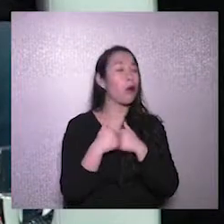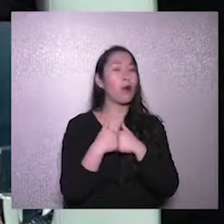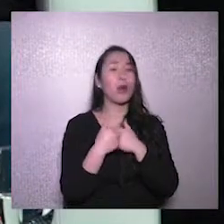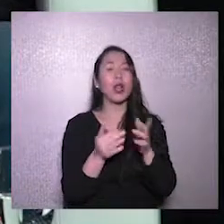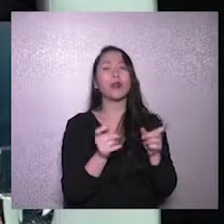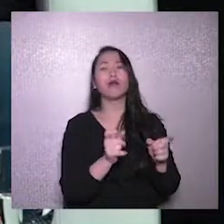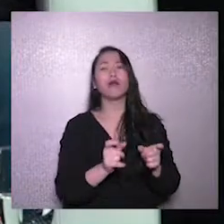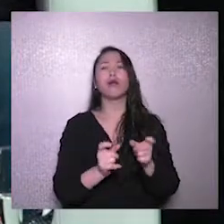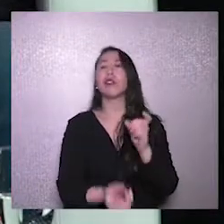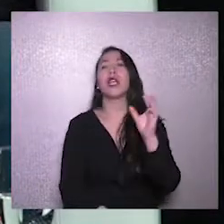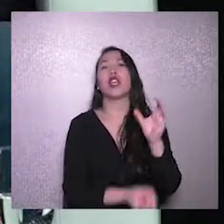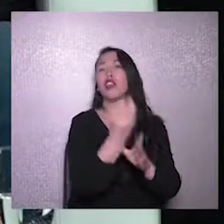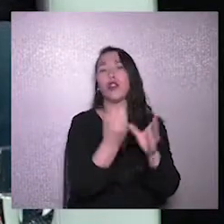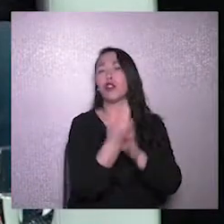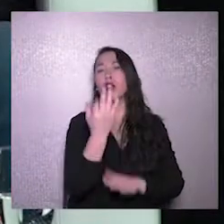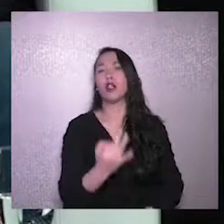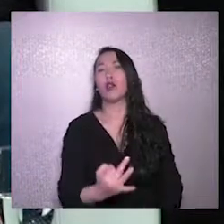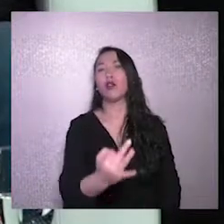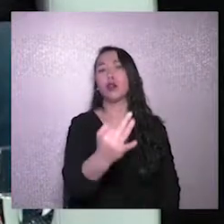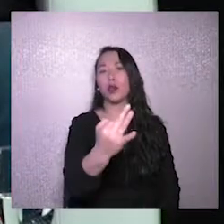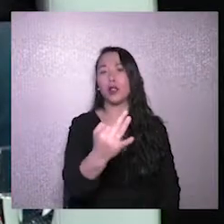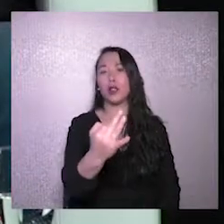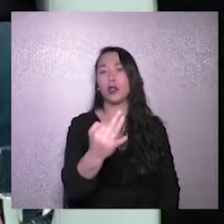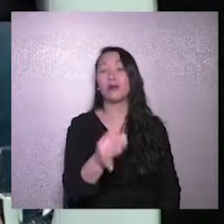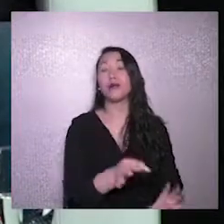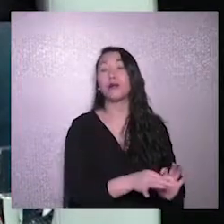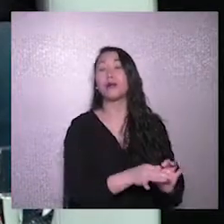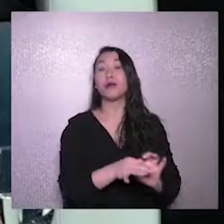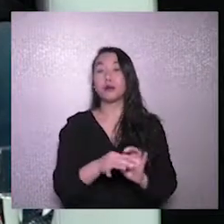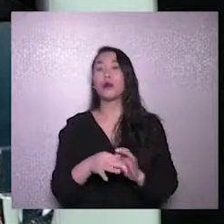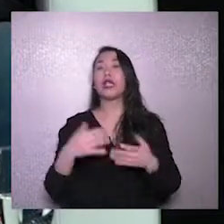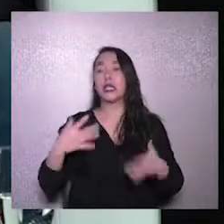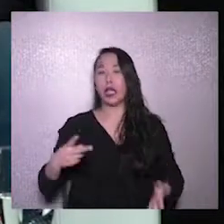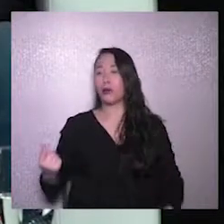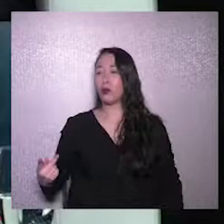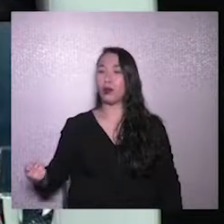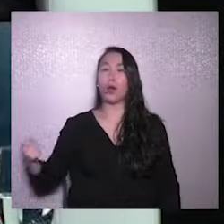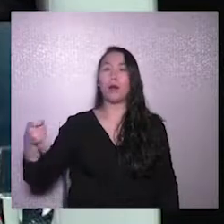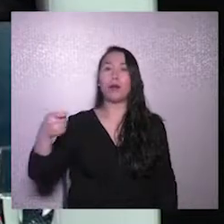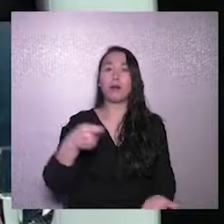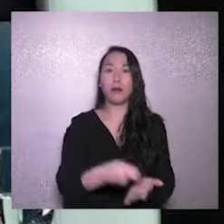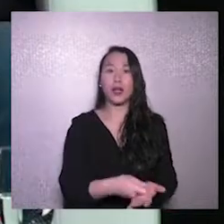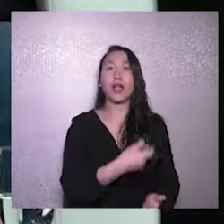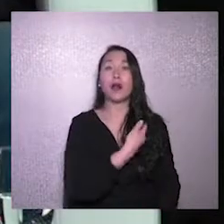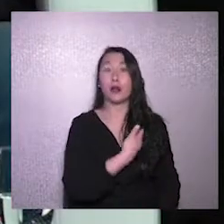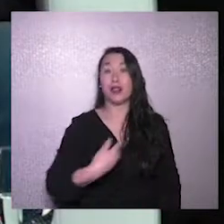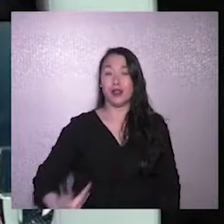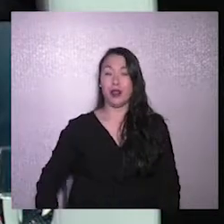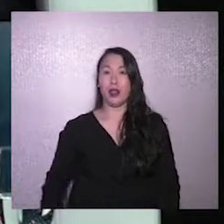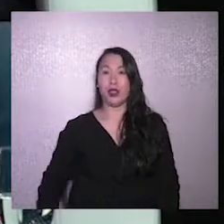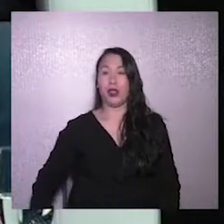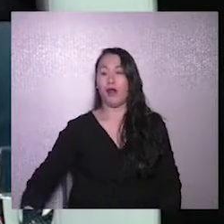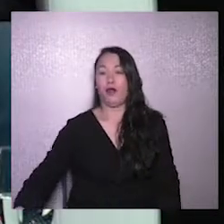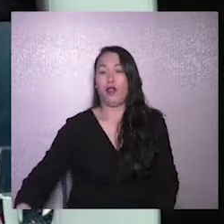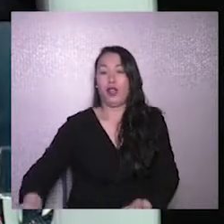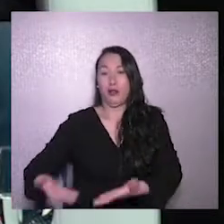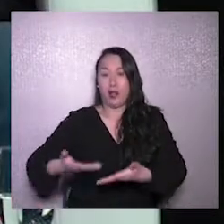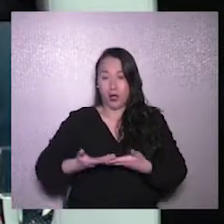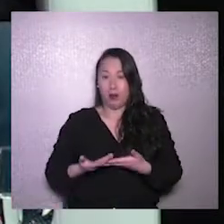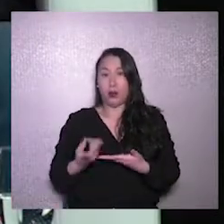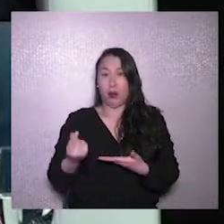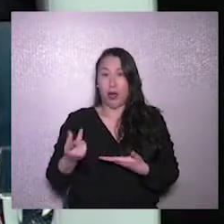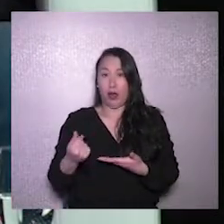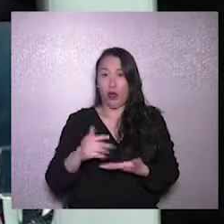de innovación en el futuro, debido a que estamos presupuestariamente, el presidente va a recibir, desde el punto de vista presupuestario